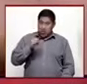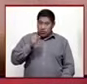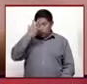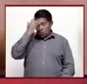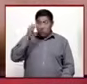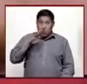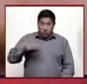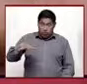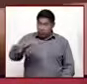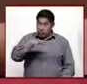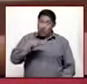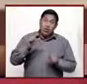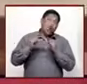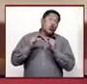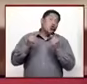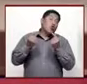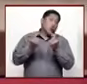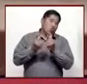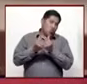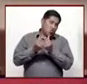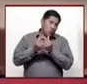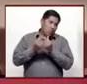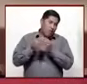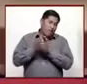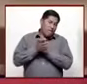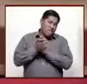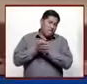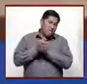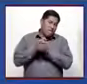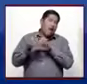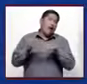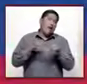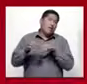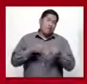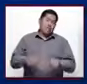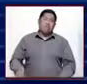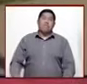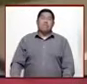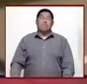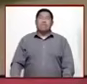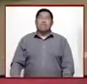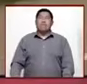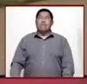parte de la banda de criminales El Nabor.